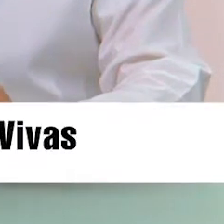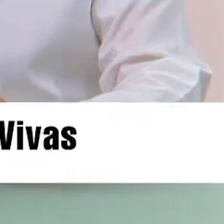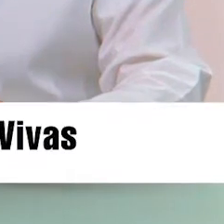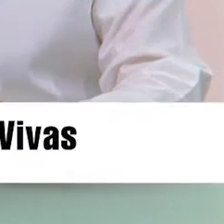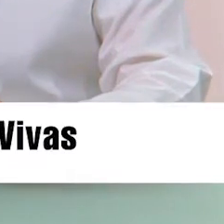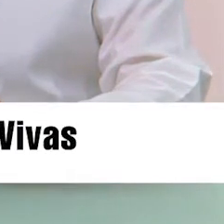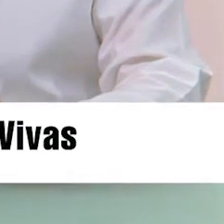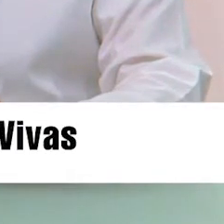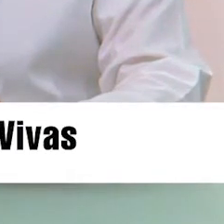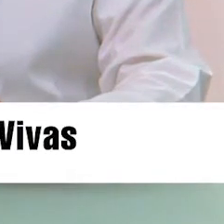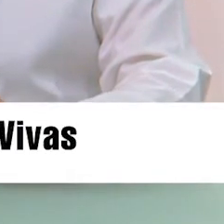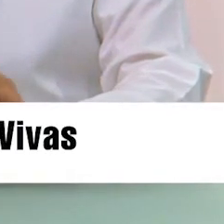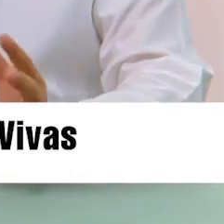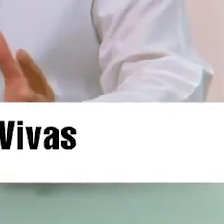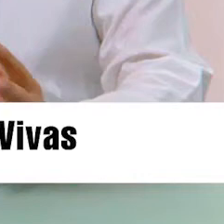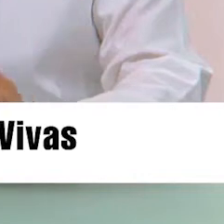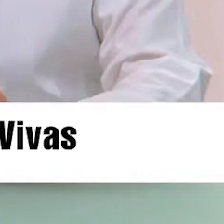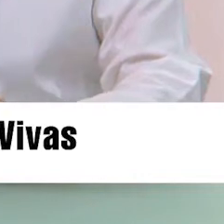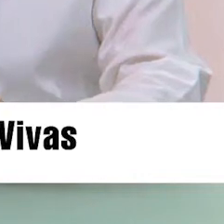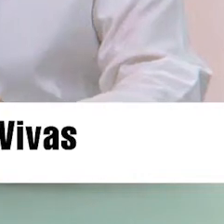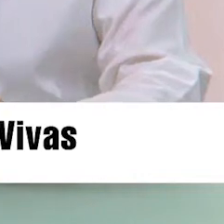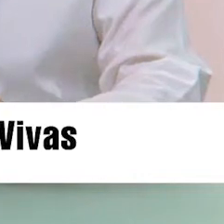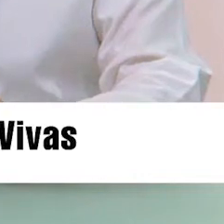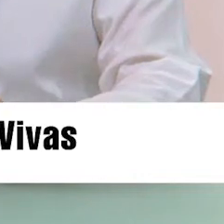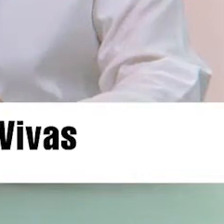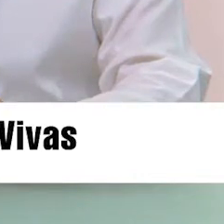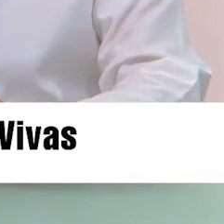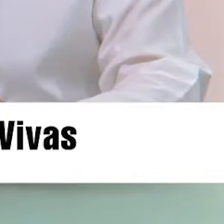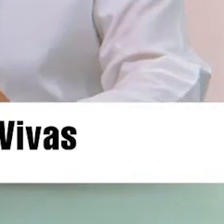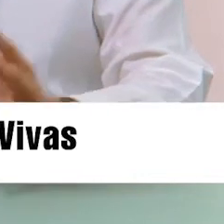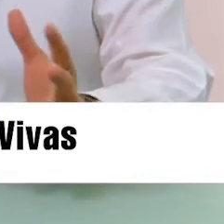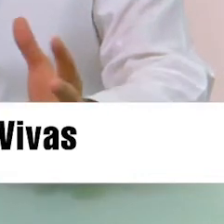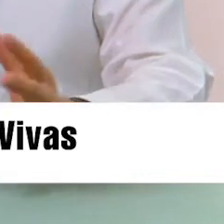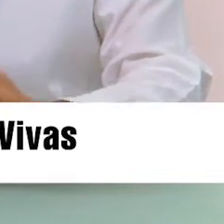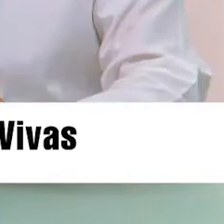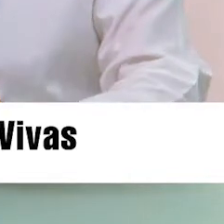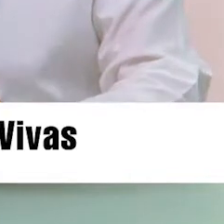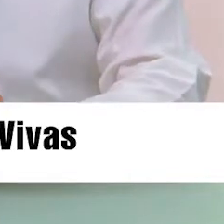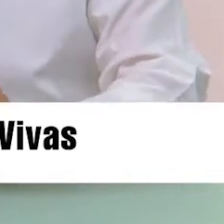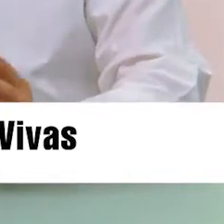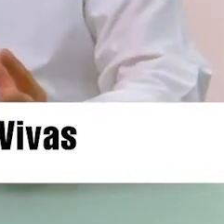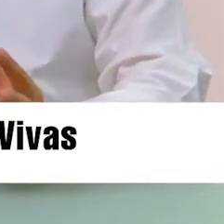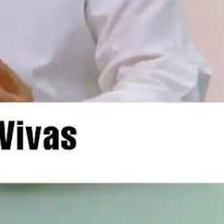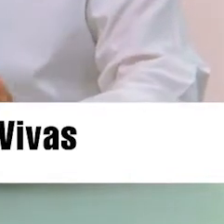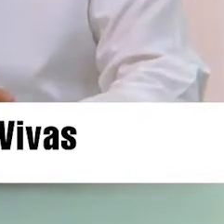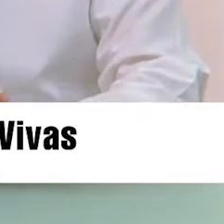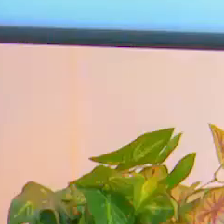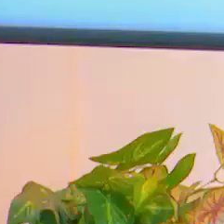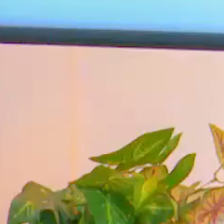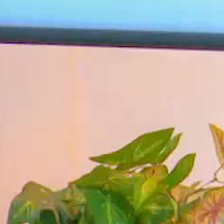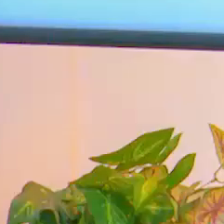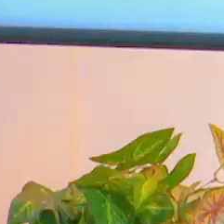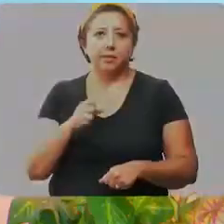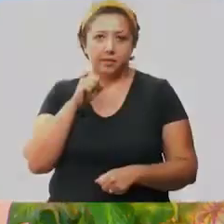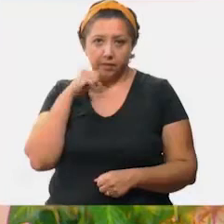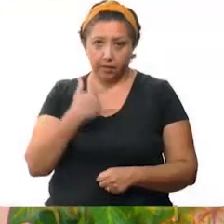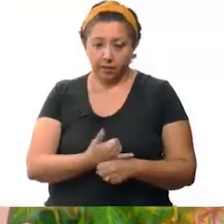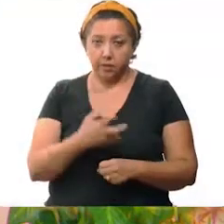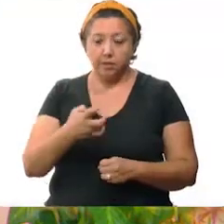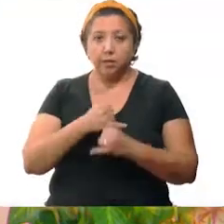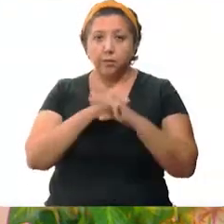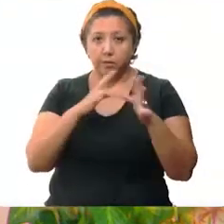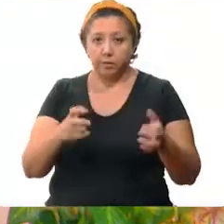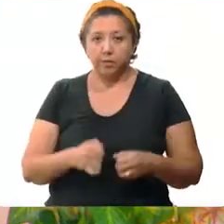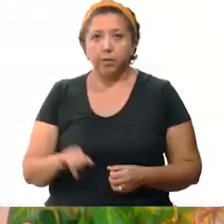Buenas tardes. A continuación daremos a conocer el comportamiento del COVID-19 en nuestro estado de Yucatán. Doctor Isaac. Gracias, secretario. Este es el